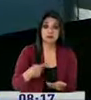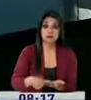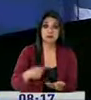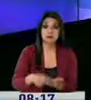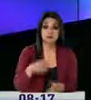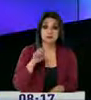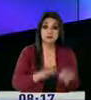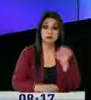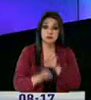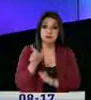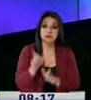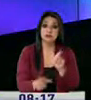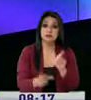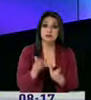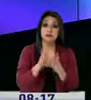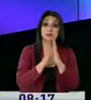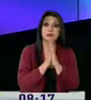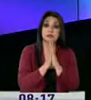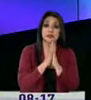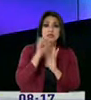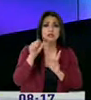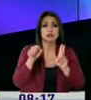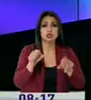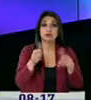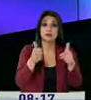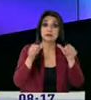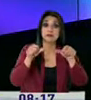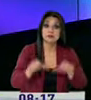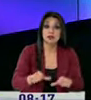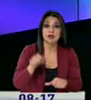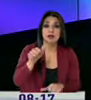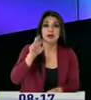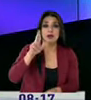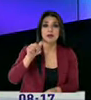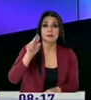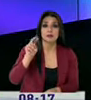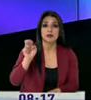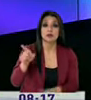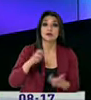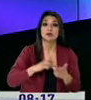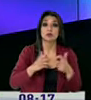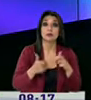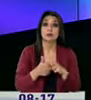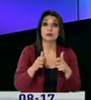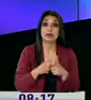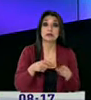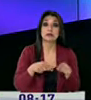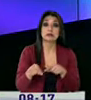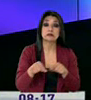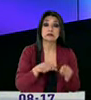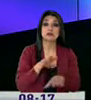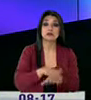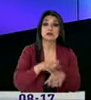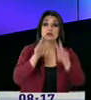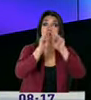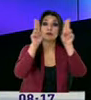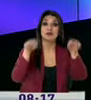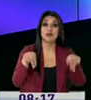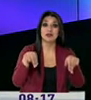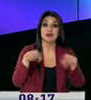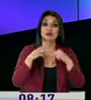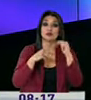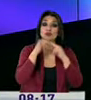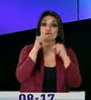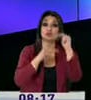El petitorio de los vecinos de la Armenia, que como ya hemos visto y todos sabemos, tienen el problema de la movilidad por el asunto del puente que está